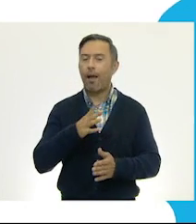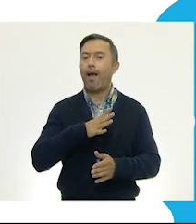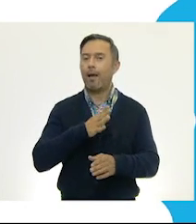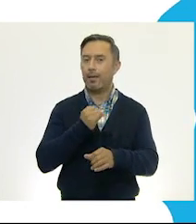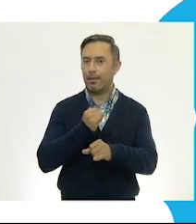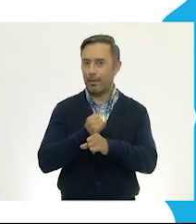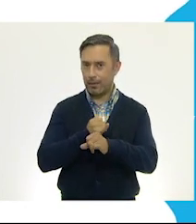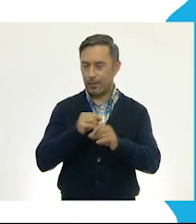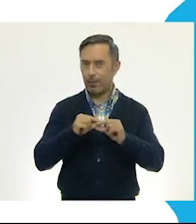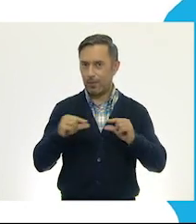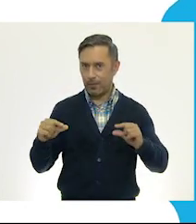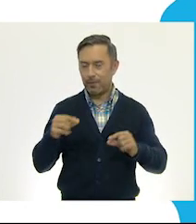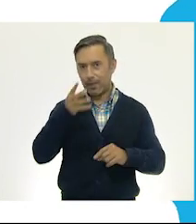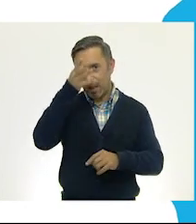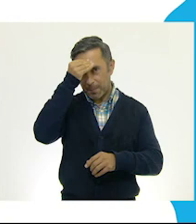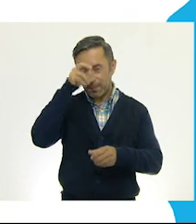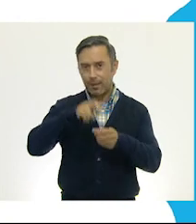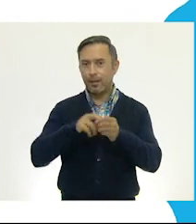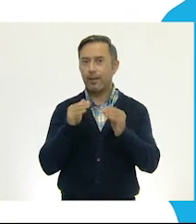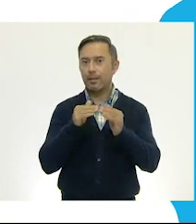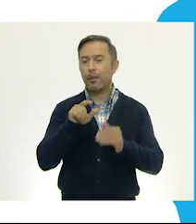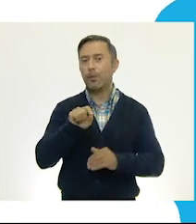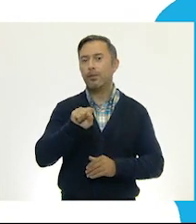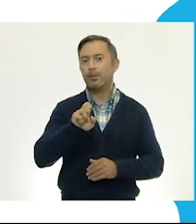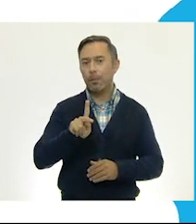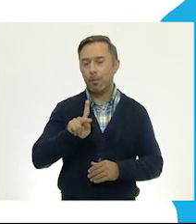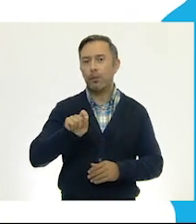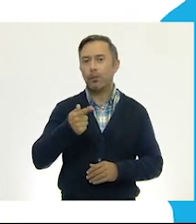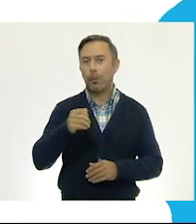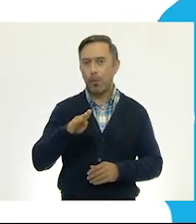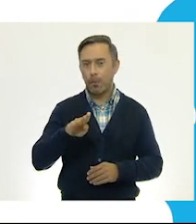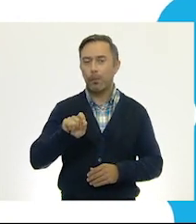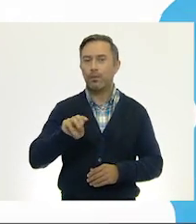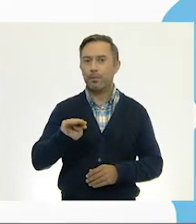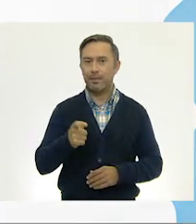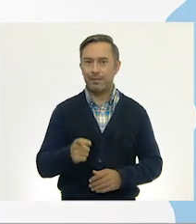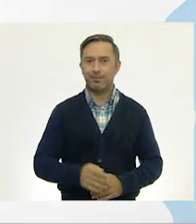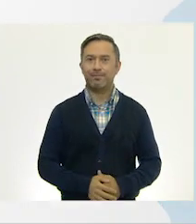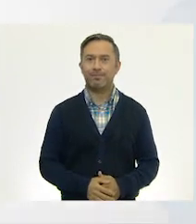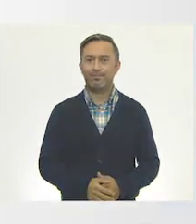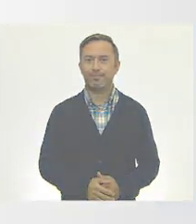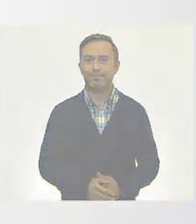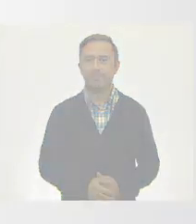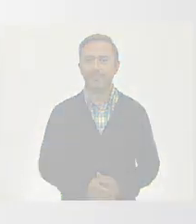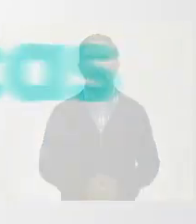liga: aprendeencasa.cep.gob.mx.